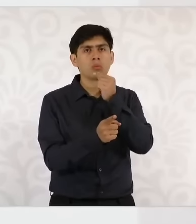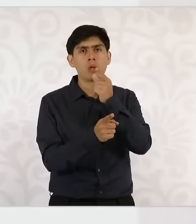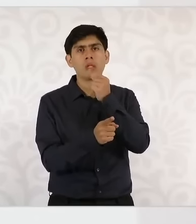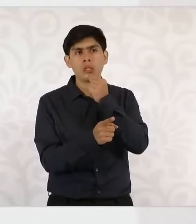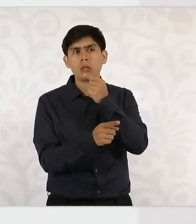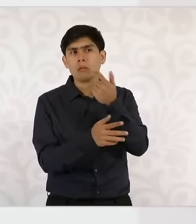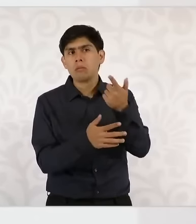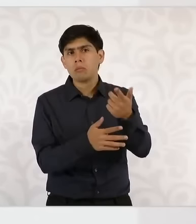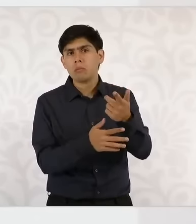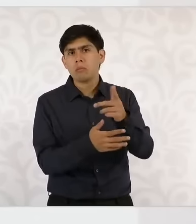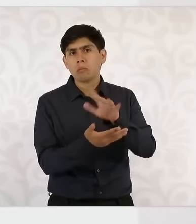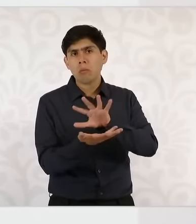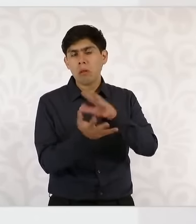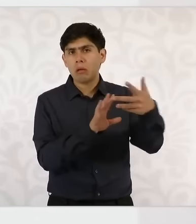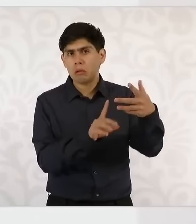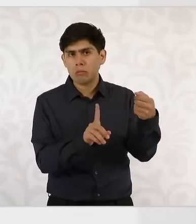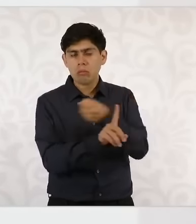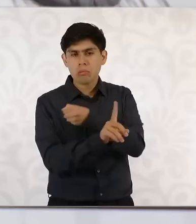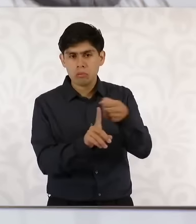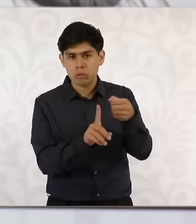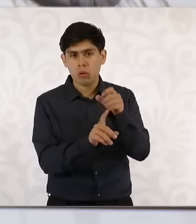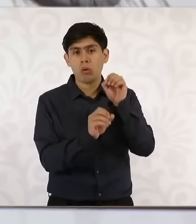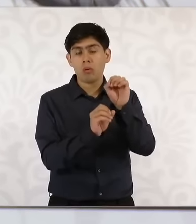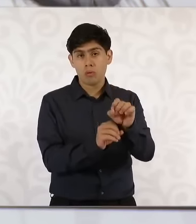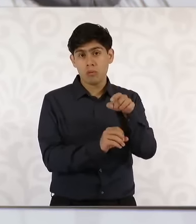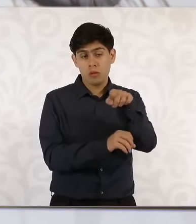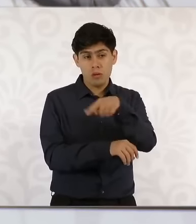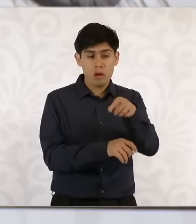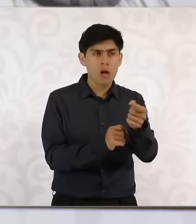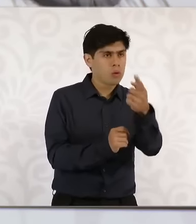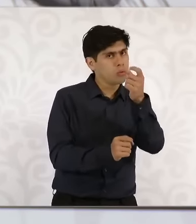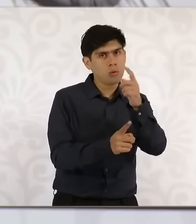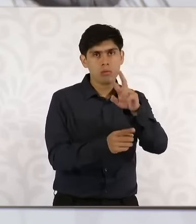condiciones rompe, digamos, con la disciplina de la policía,